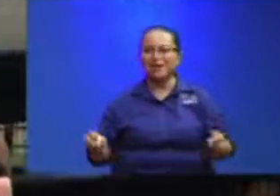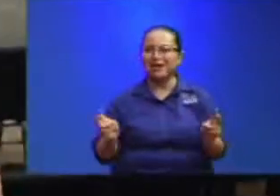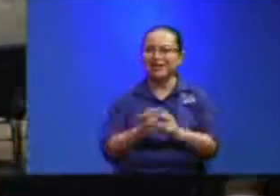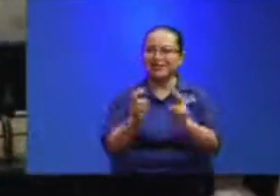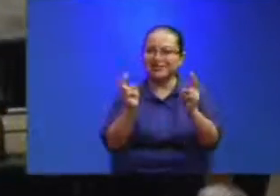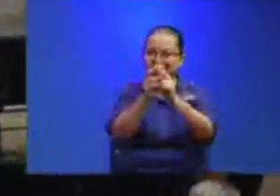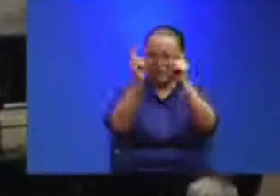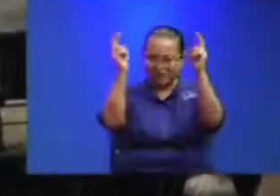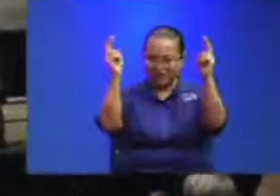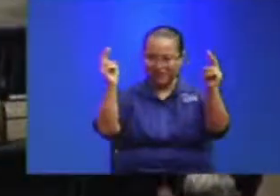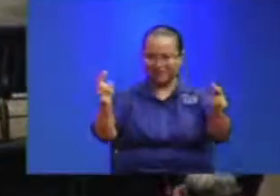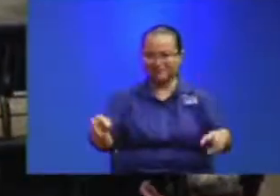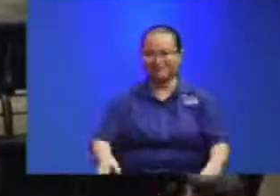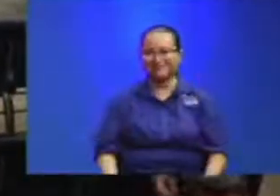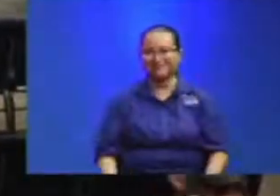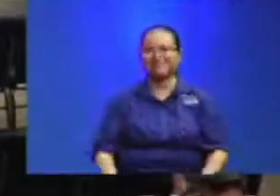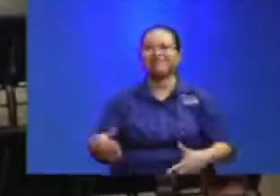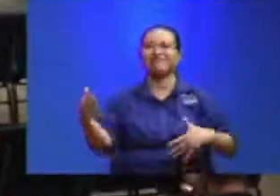ah